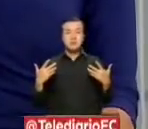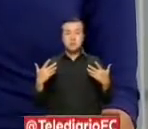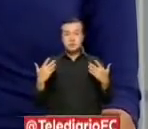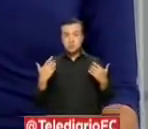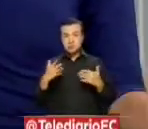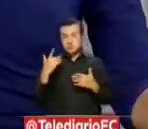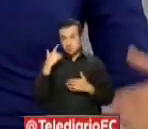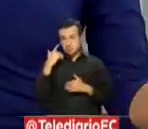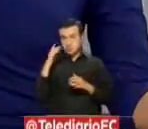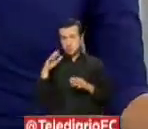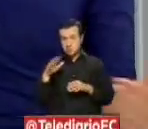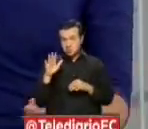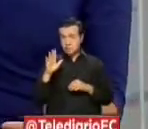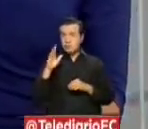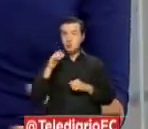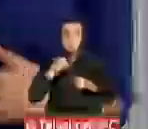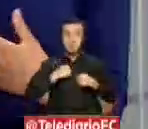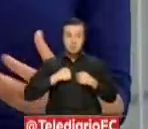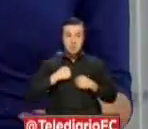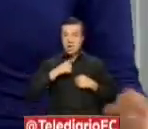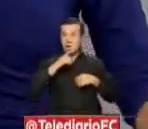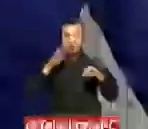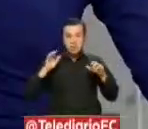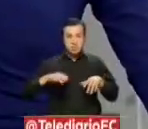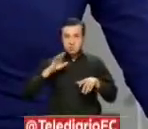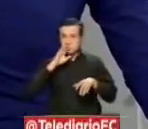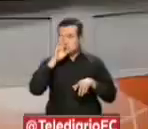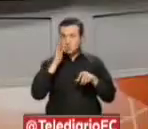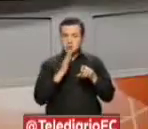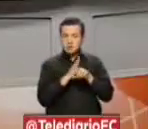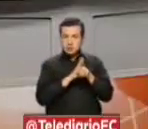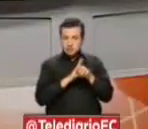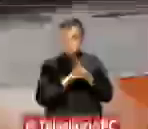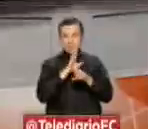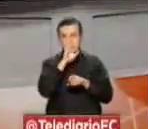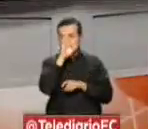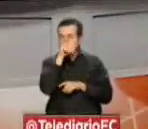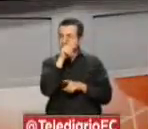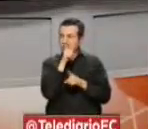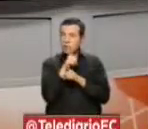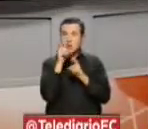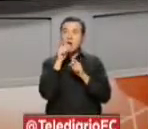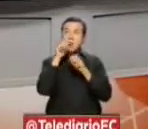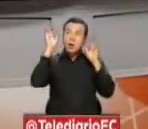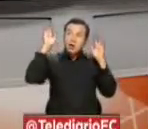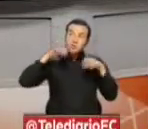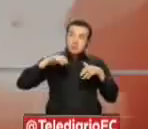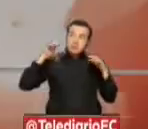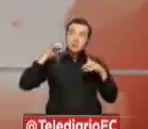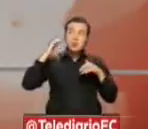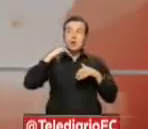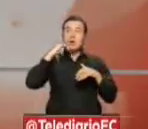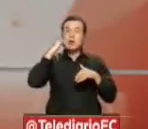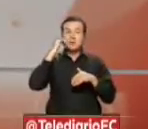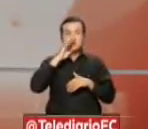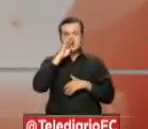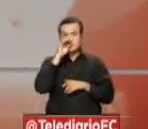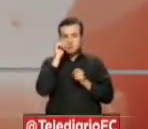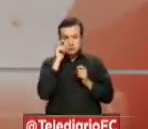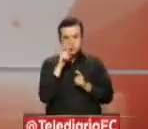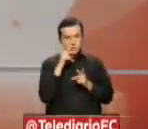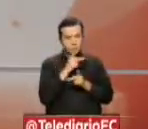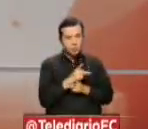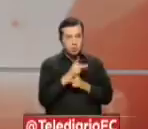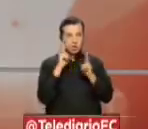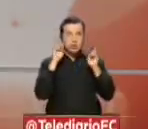cuando los perritos salen, se han mojado y regresan? ¿Siempre hay que estar limpiándoles? Sí, hay que estar todo el tiempo pendientes. Todos los días hay que tener un especial